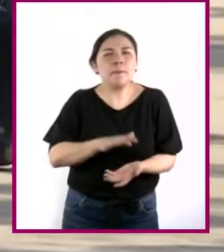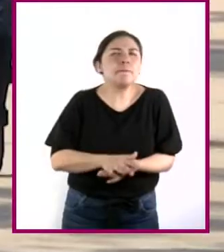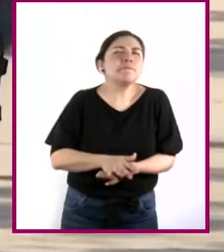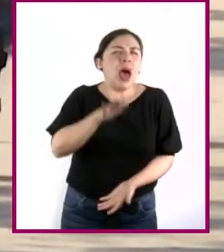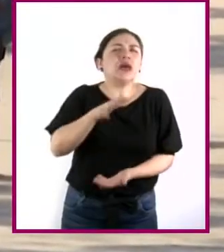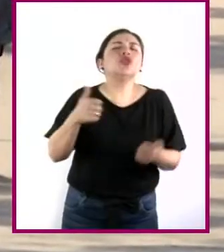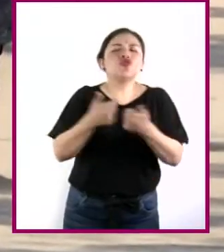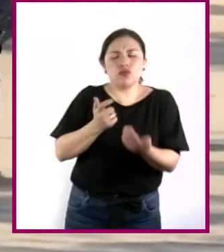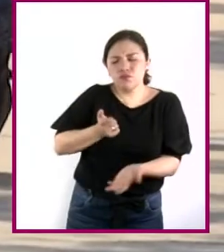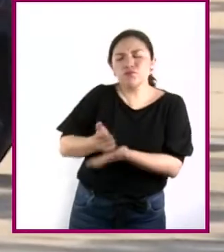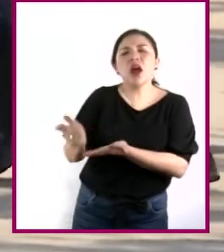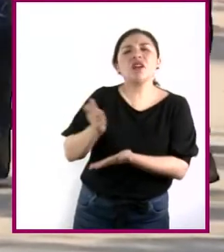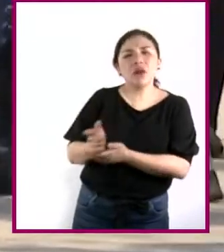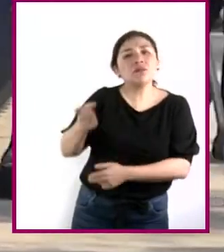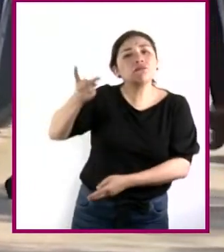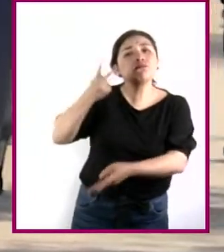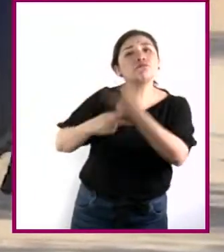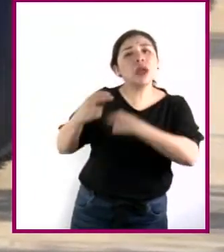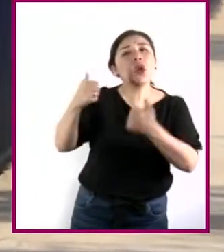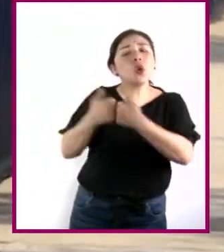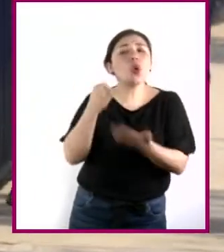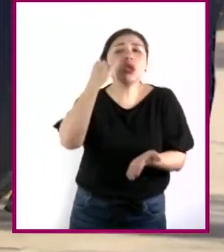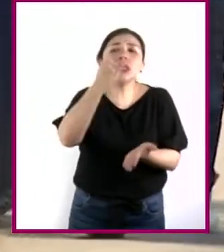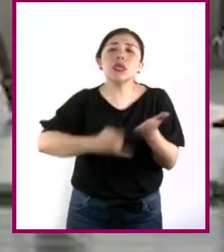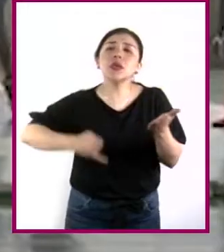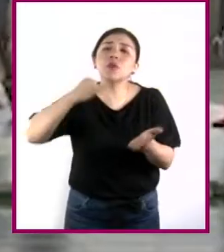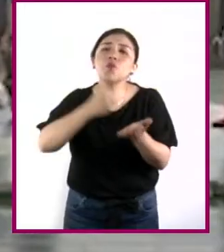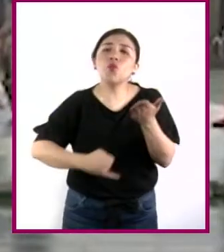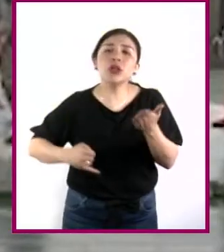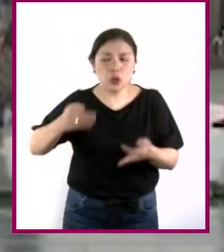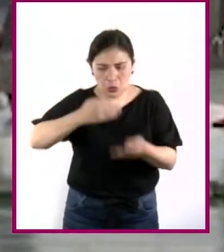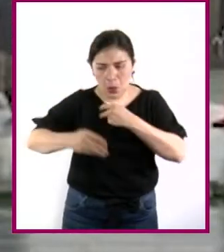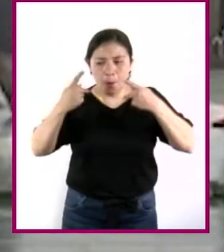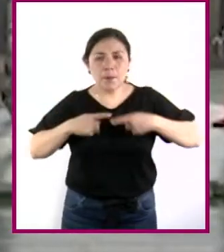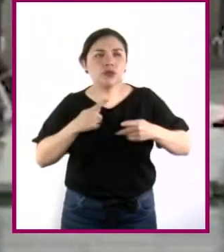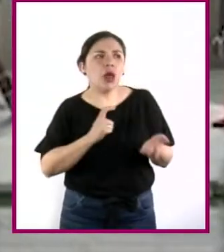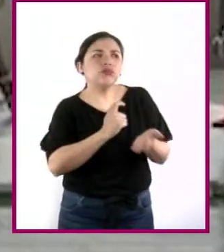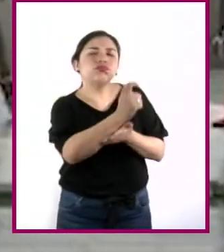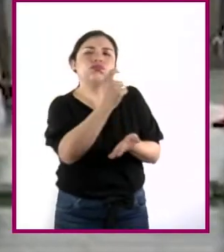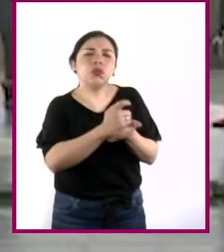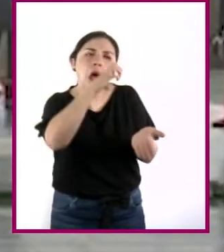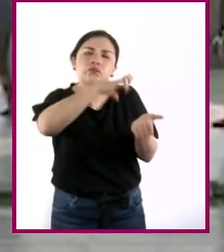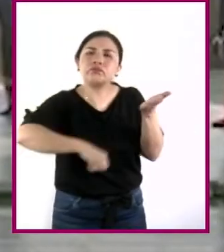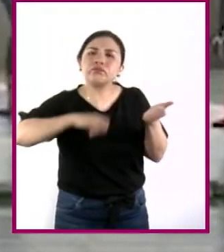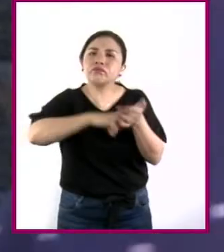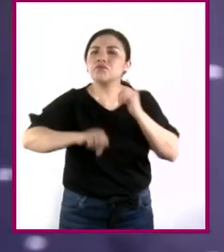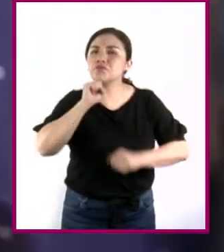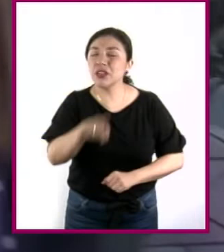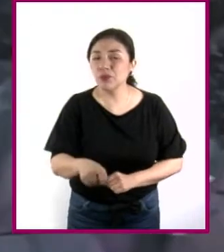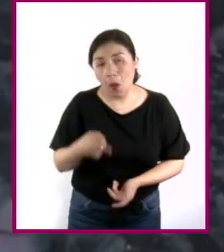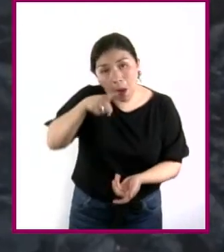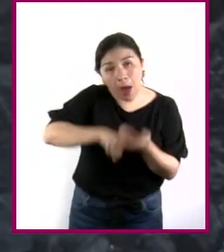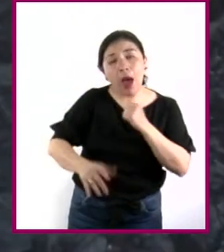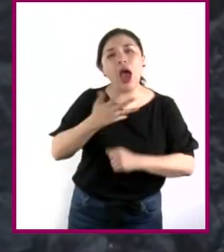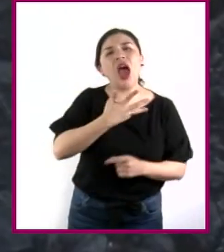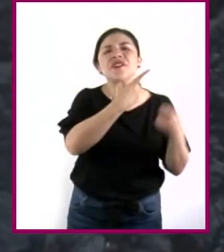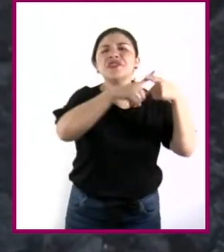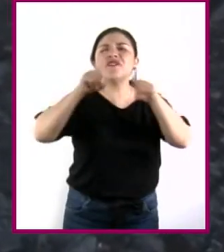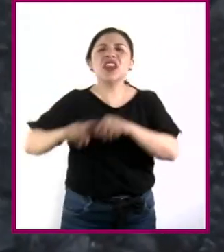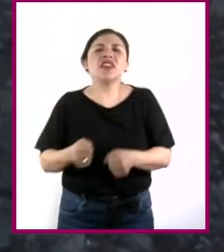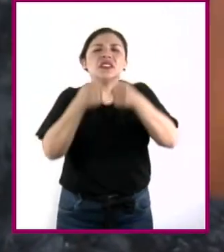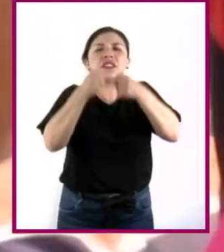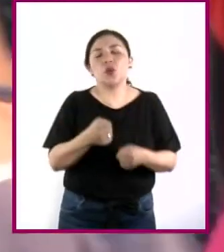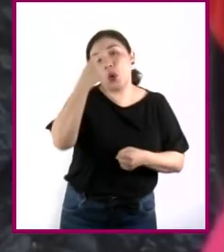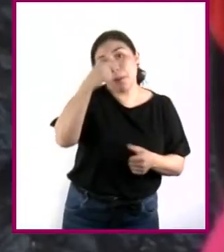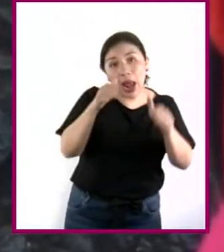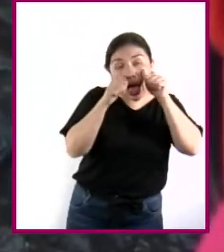del financiamiento proviene de los impuestos generales que la población aporta. Este modelo integra diversos seguros para